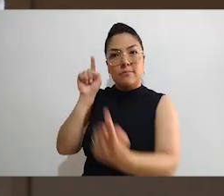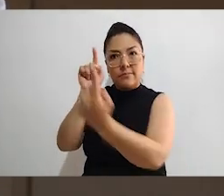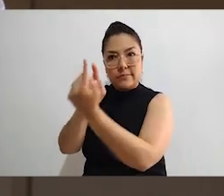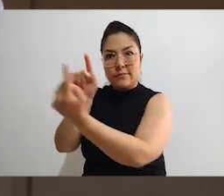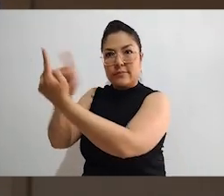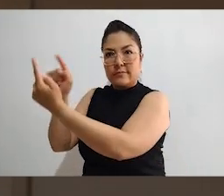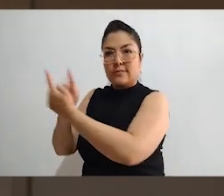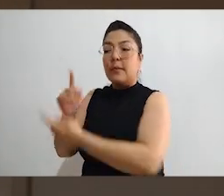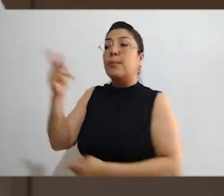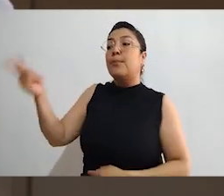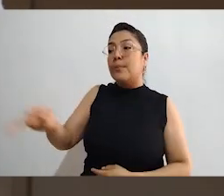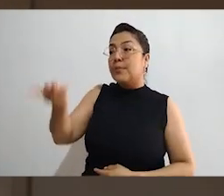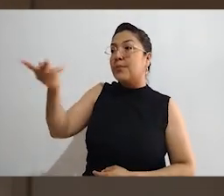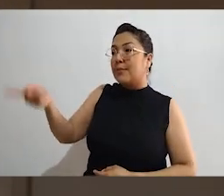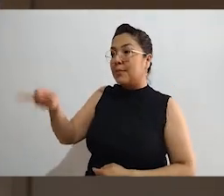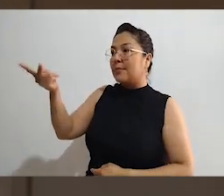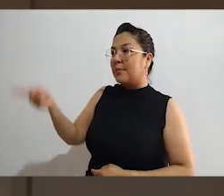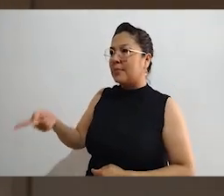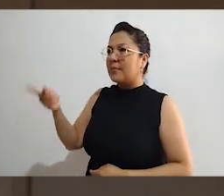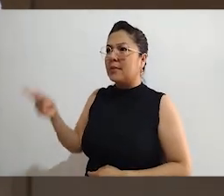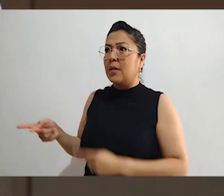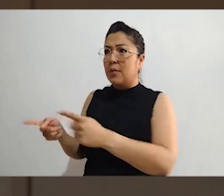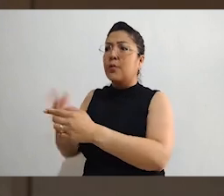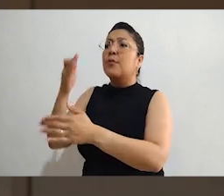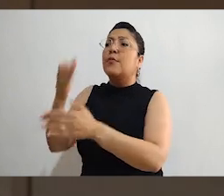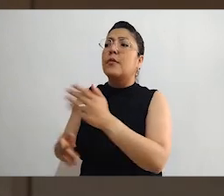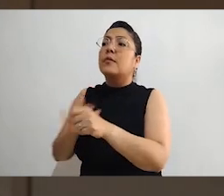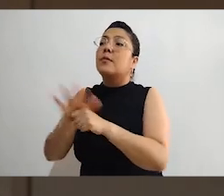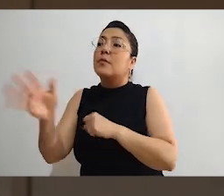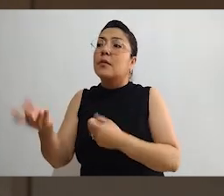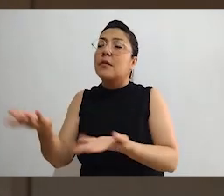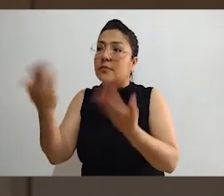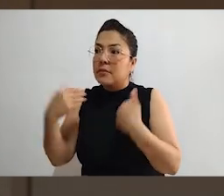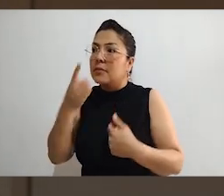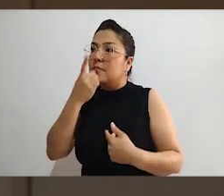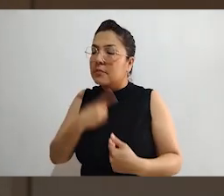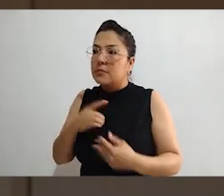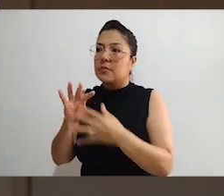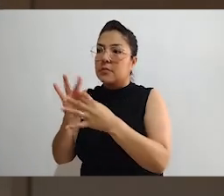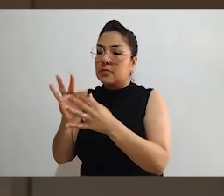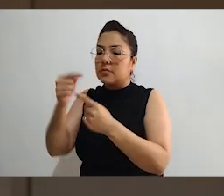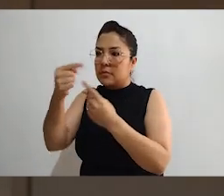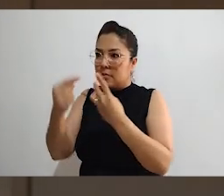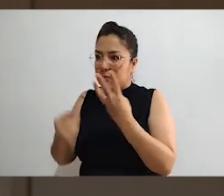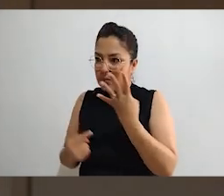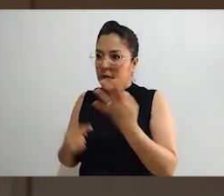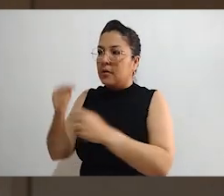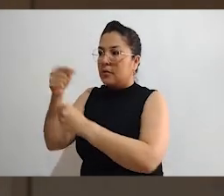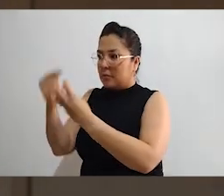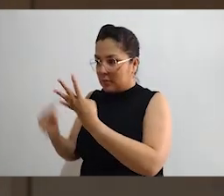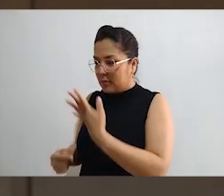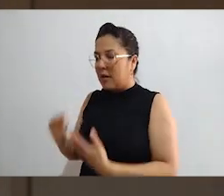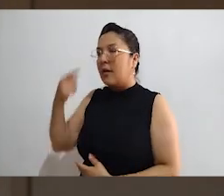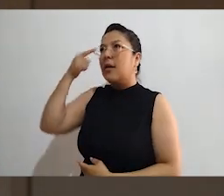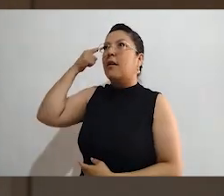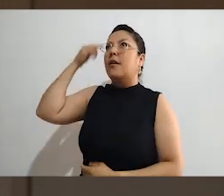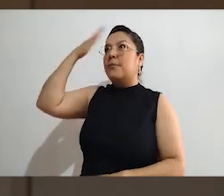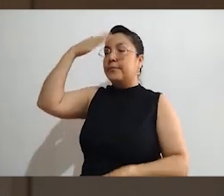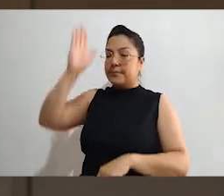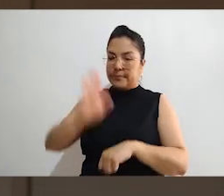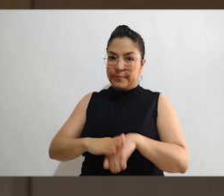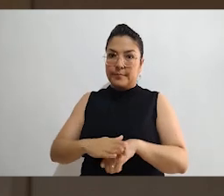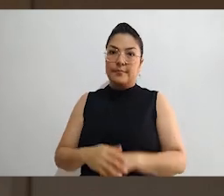que ustedes creen, y es eso, ir construyendo poco a poco. La democracia tiene que ser una forma de vida. Poco a poco tenemos que